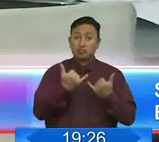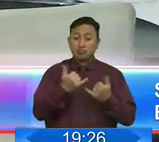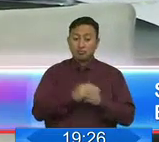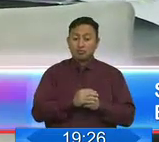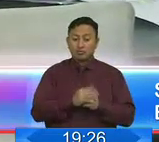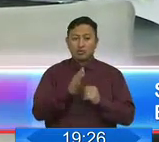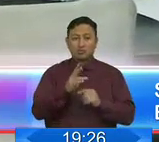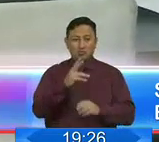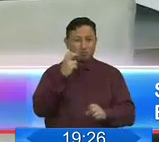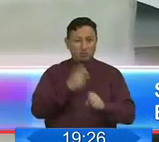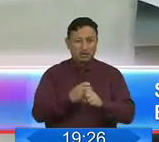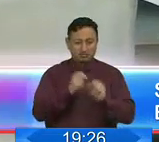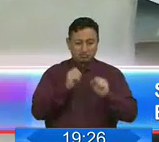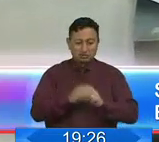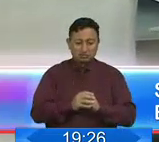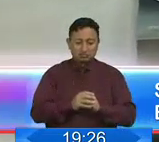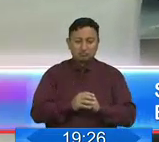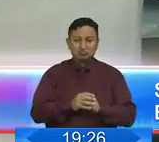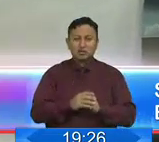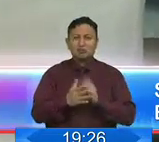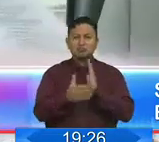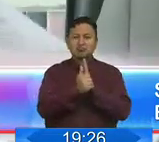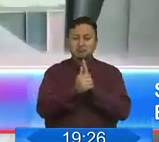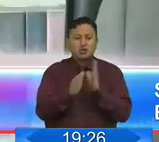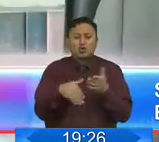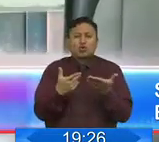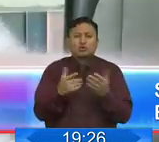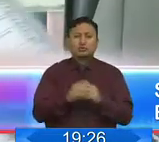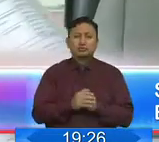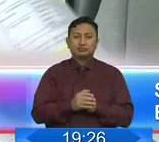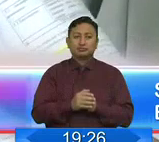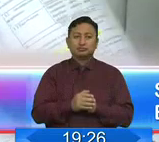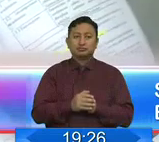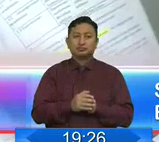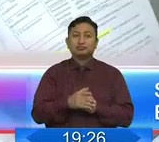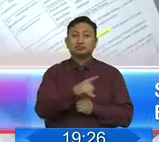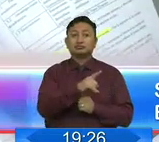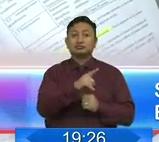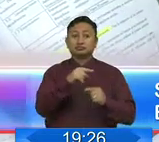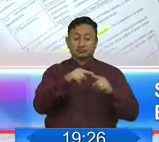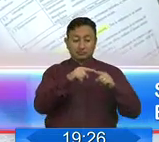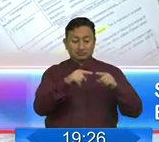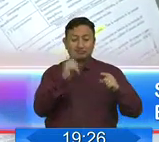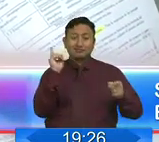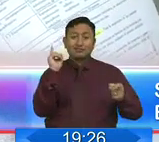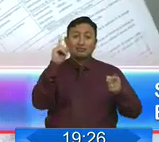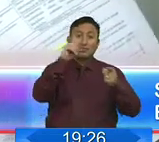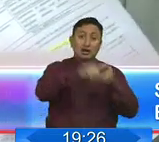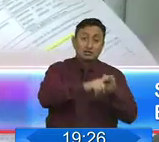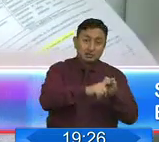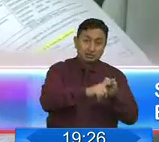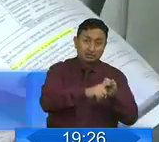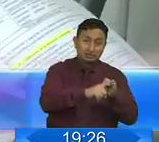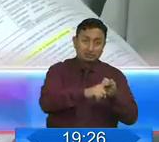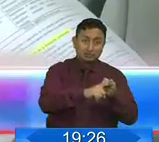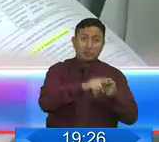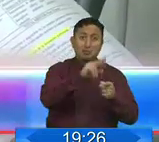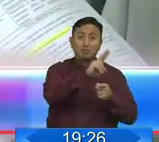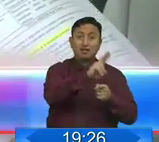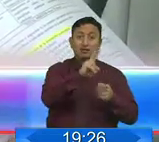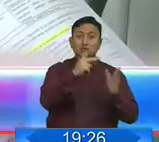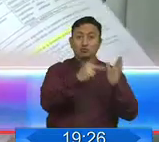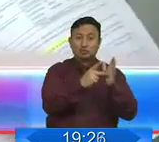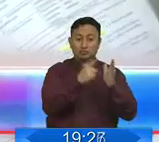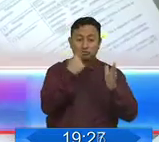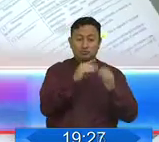específico para la calificación de méritos. El problema es que dice hasta. ¿cierto? Hasta 22 puntos, por ejemplo,